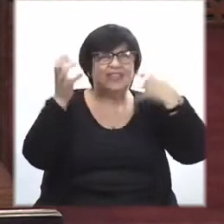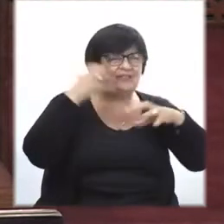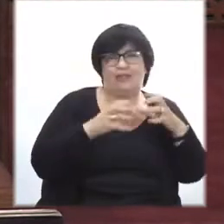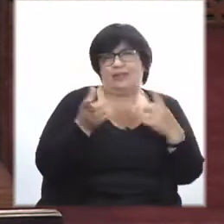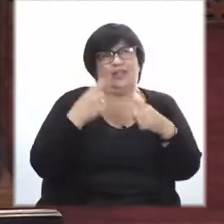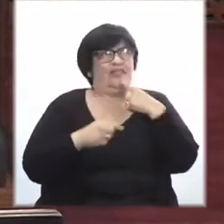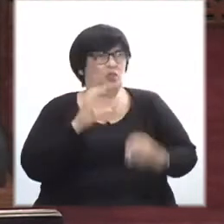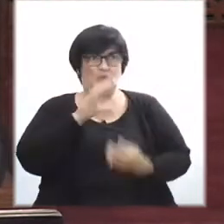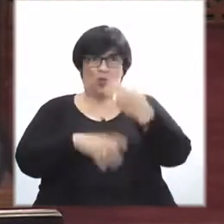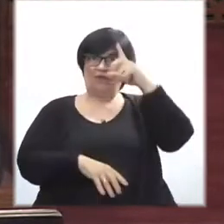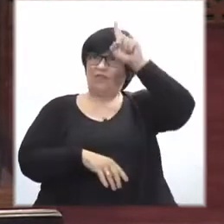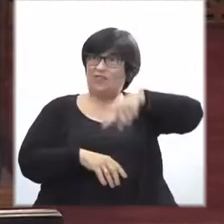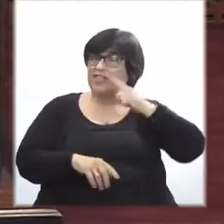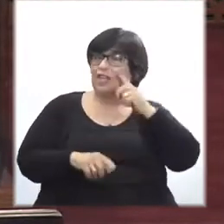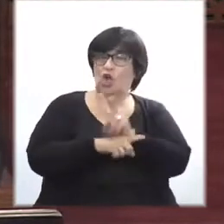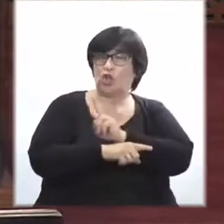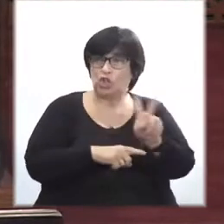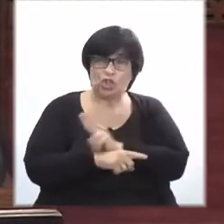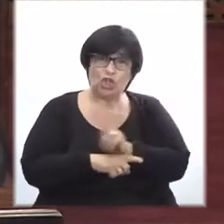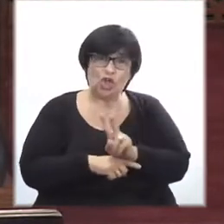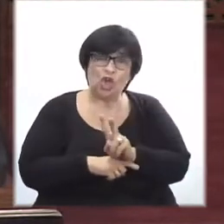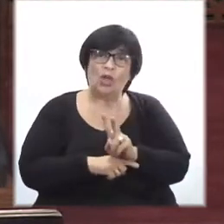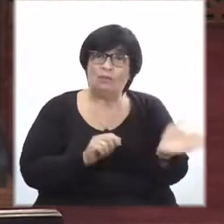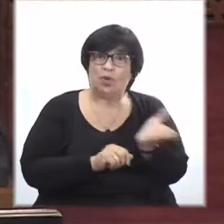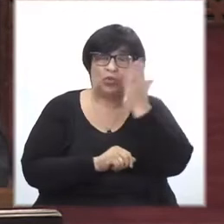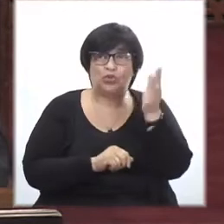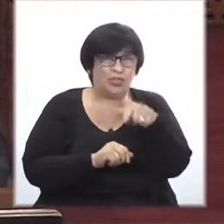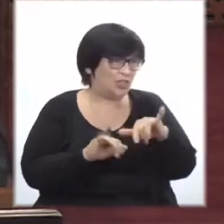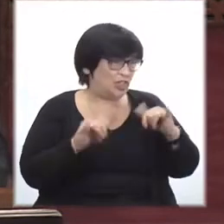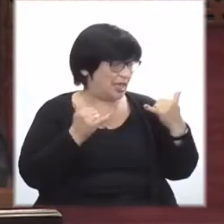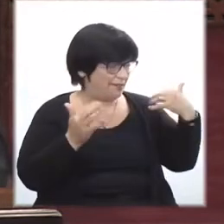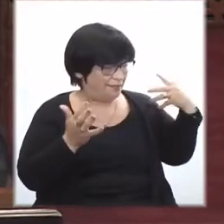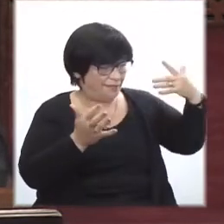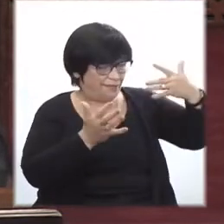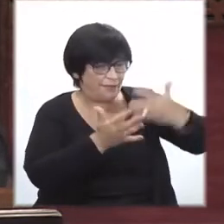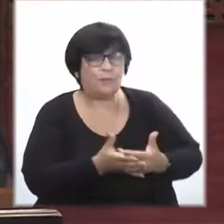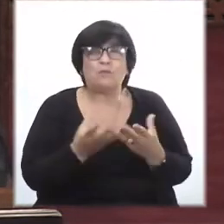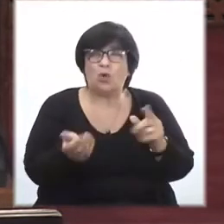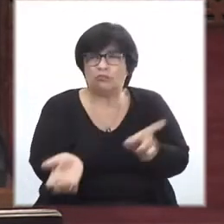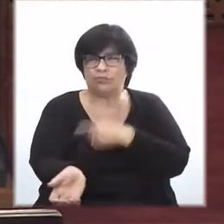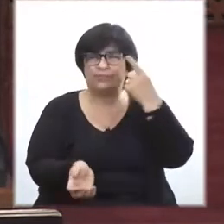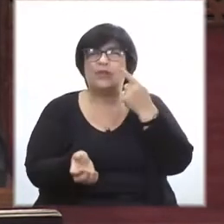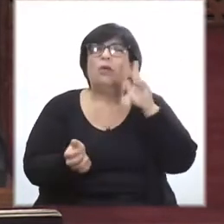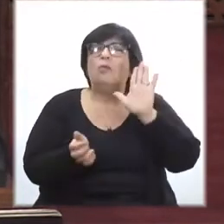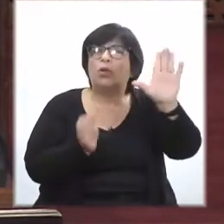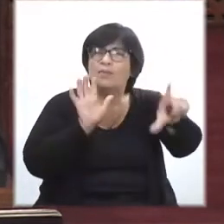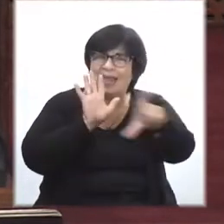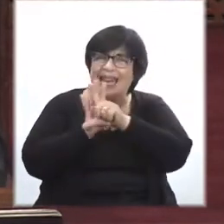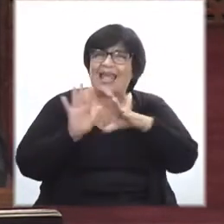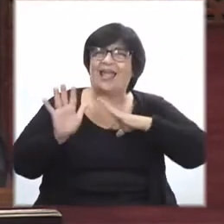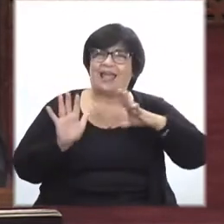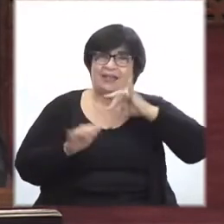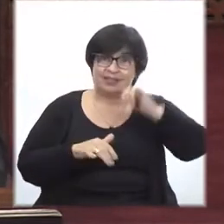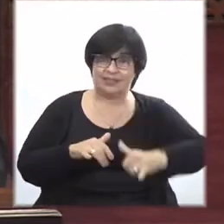se innova en materia de regulación de la producción cuando ello viene sucediendo en el país desde larga data al amparo de las normas constitucionales